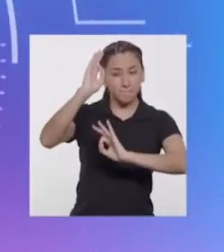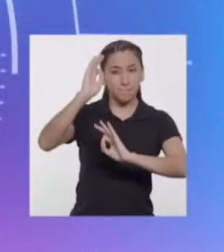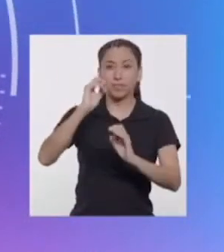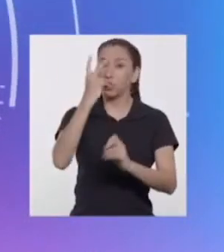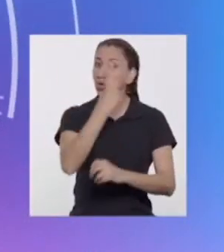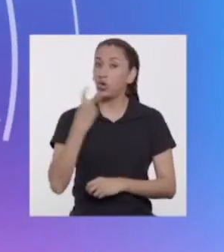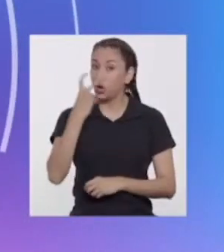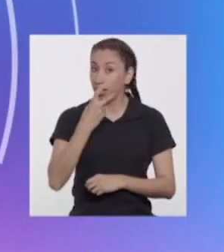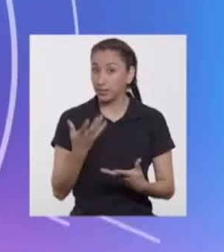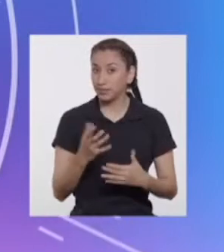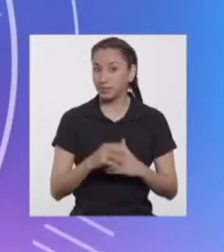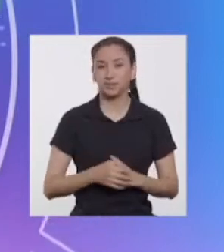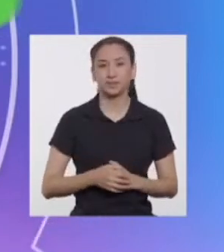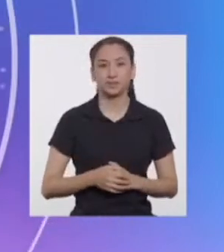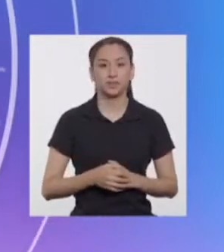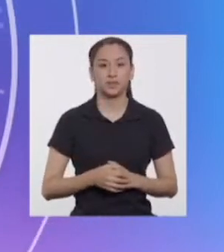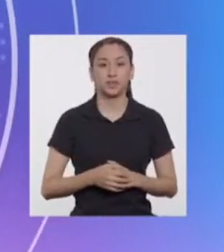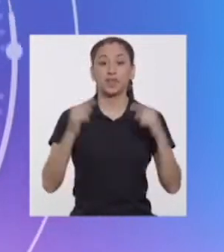oral?